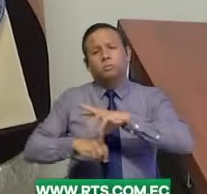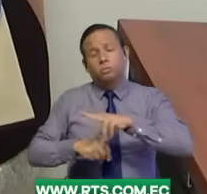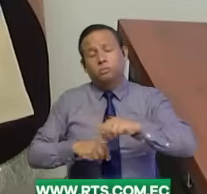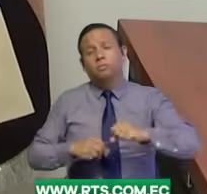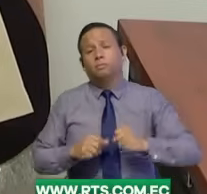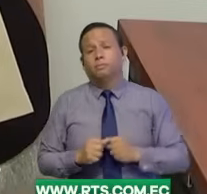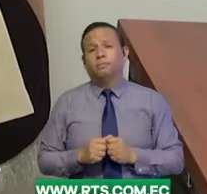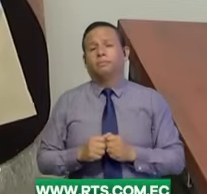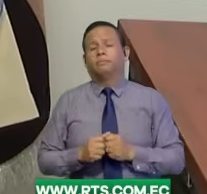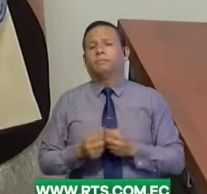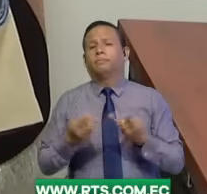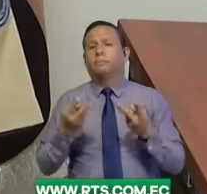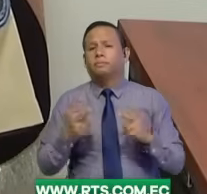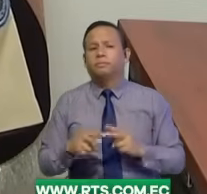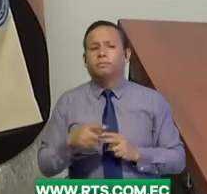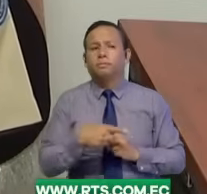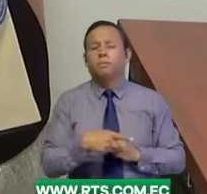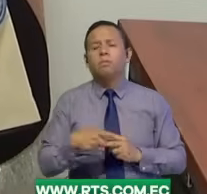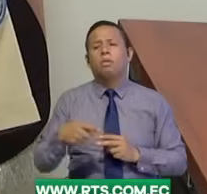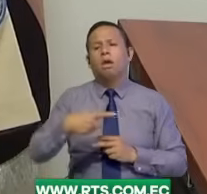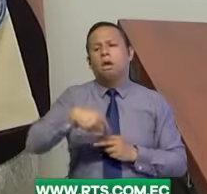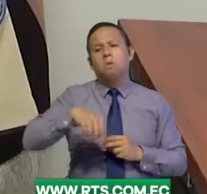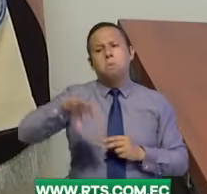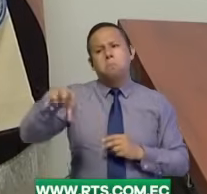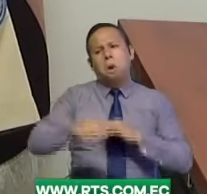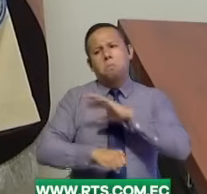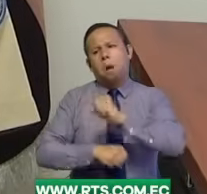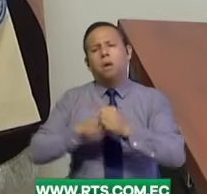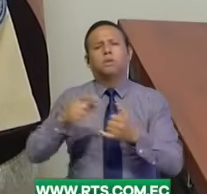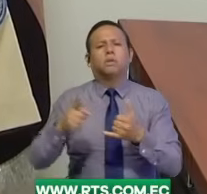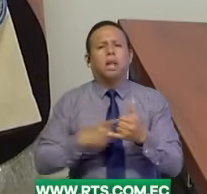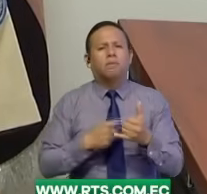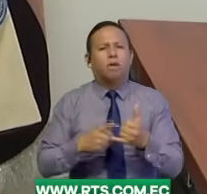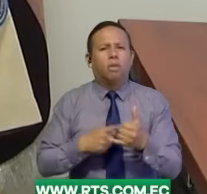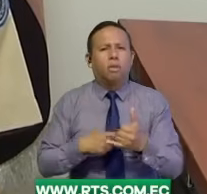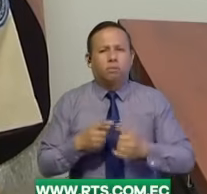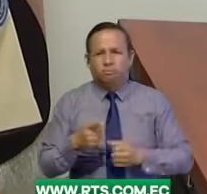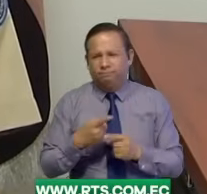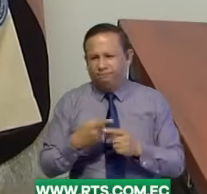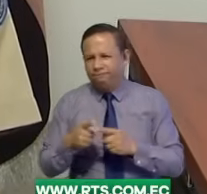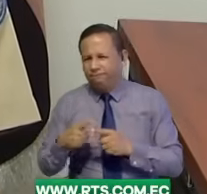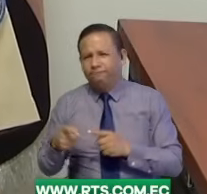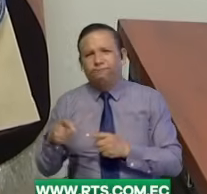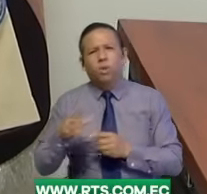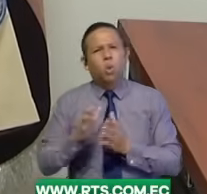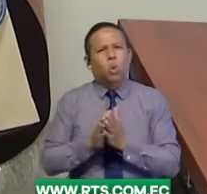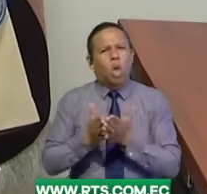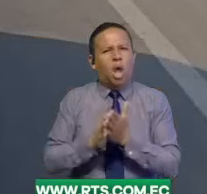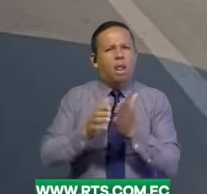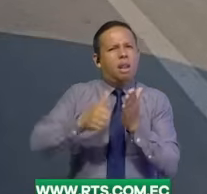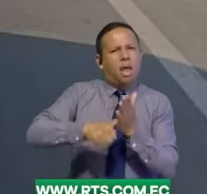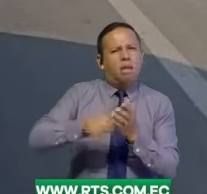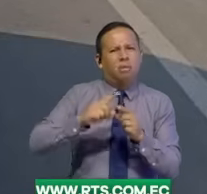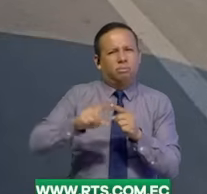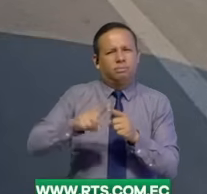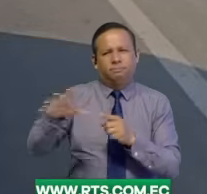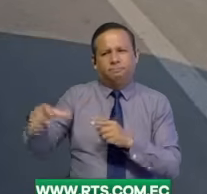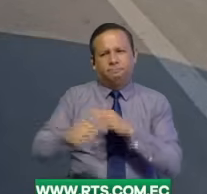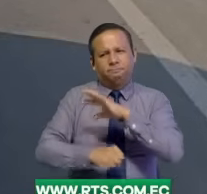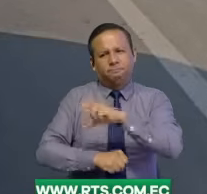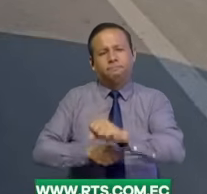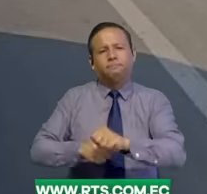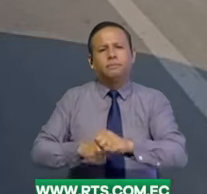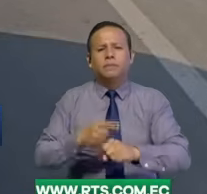milímetros. Asimismo, se les sustraen los teléfonos celulares y documentos personales. Se presume que